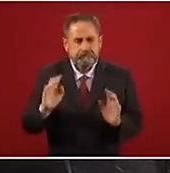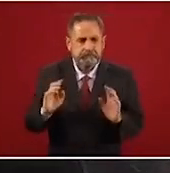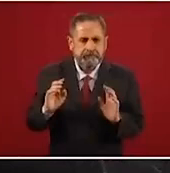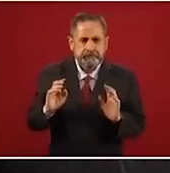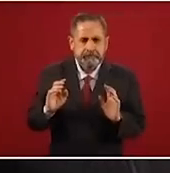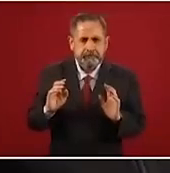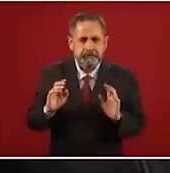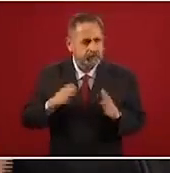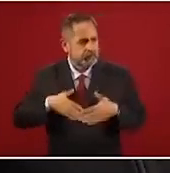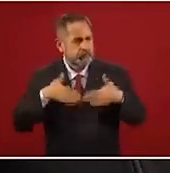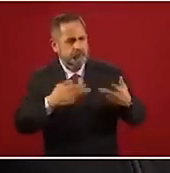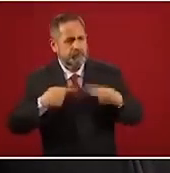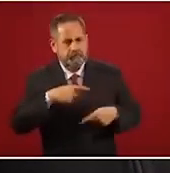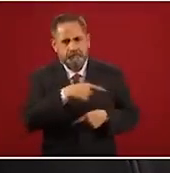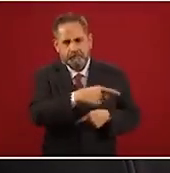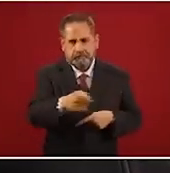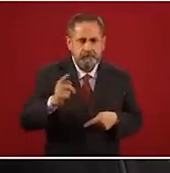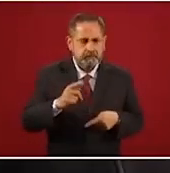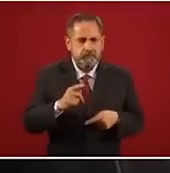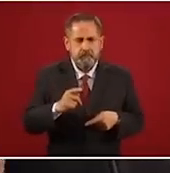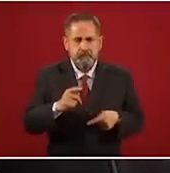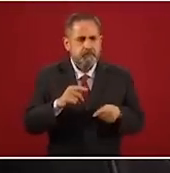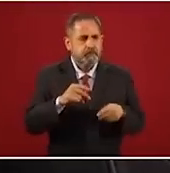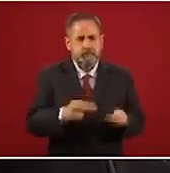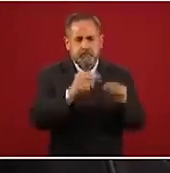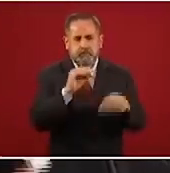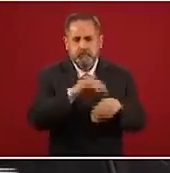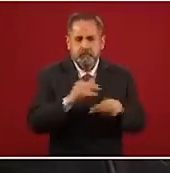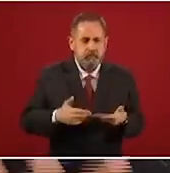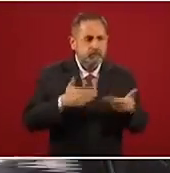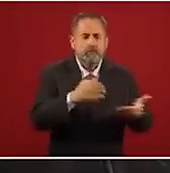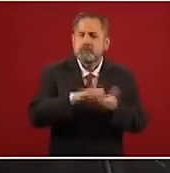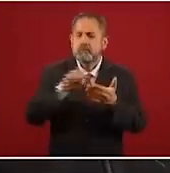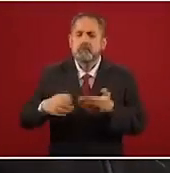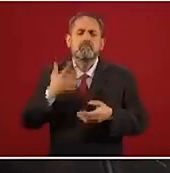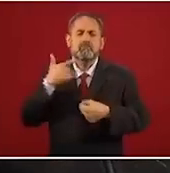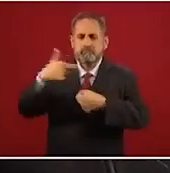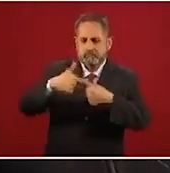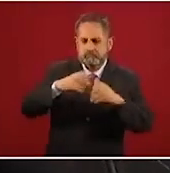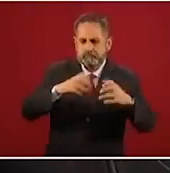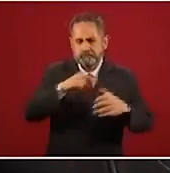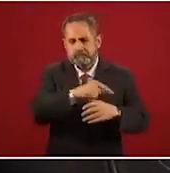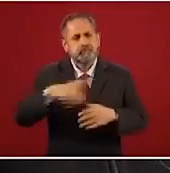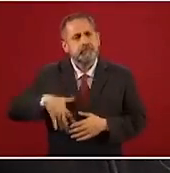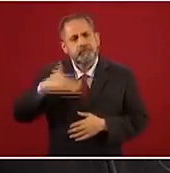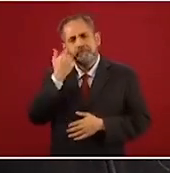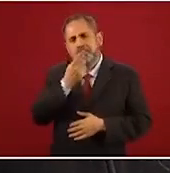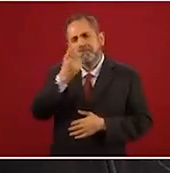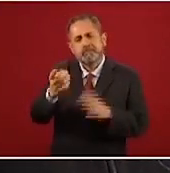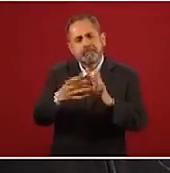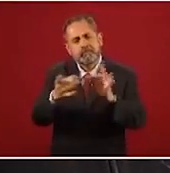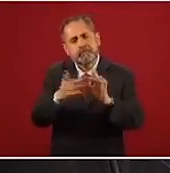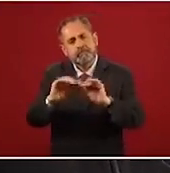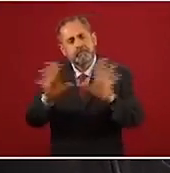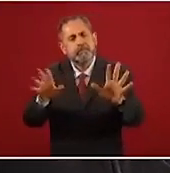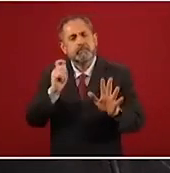que se le tenga confianza a la gente de que tiene bien los establecimientos. Usted comentaba acerca de las gasolineras, pero yo quisiera que me